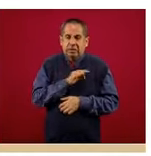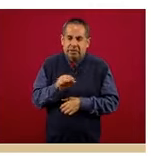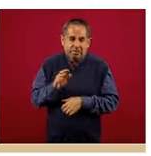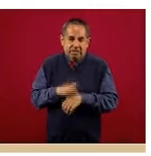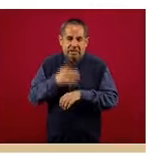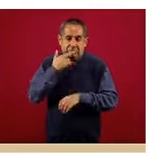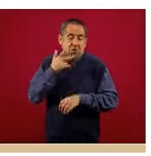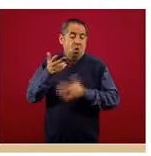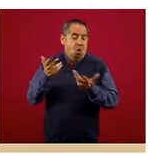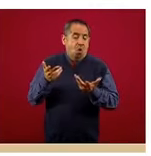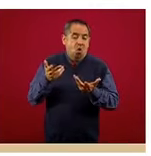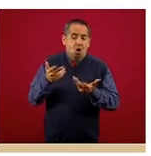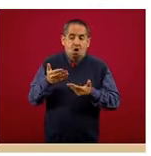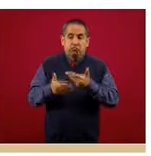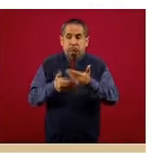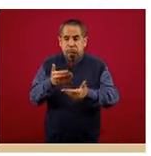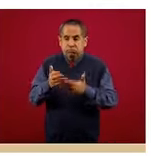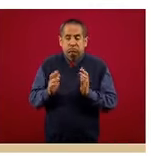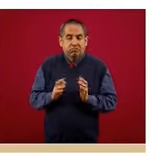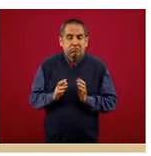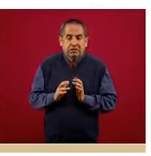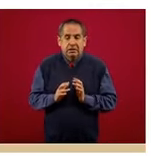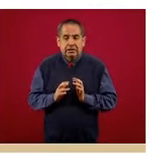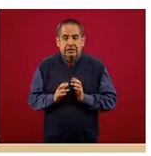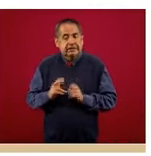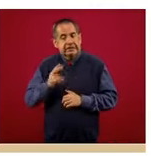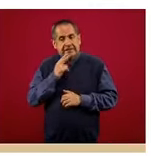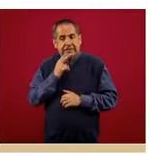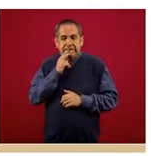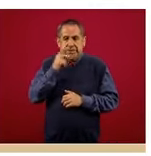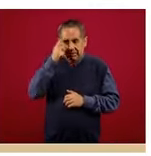recuperarse, pudiendo subsanar y pudiendo